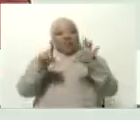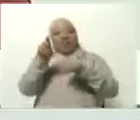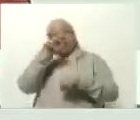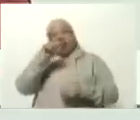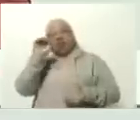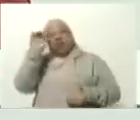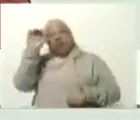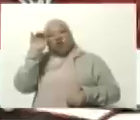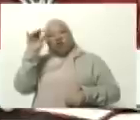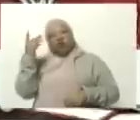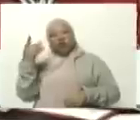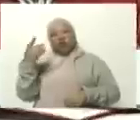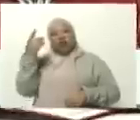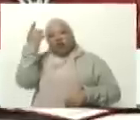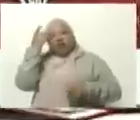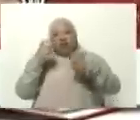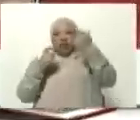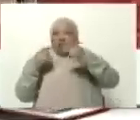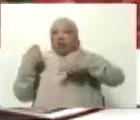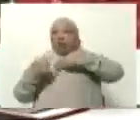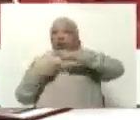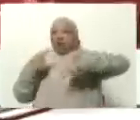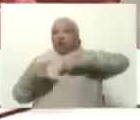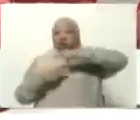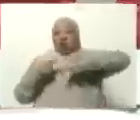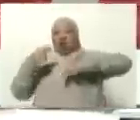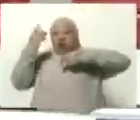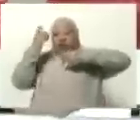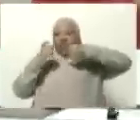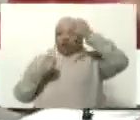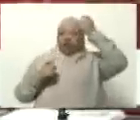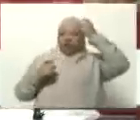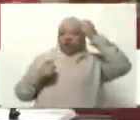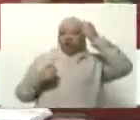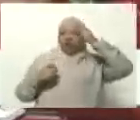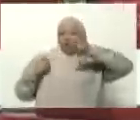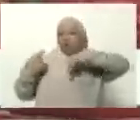pero siempre chavista y revolucionario.